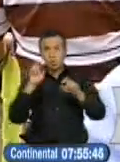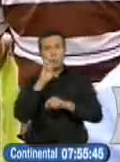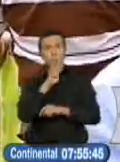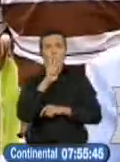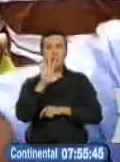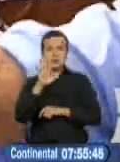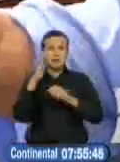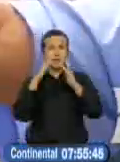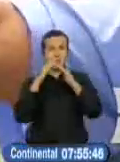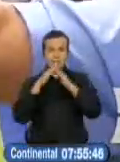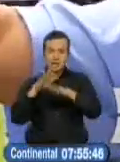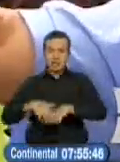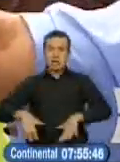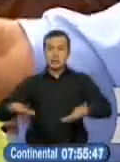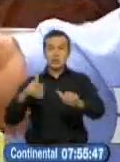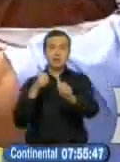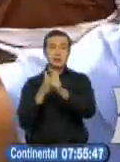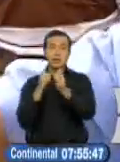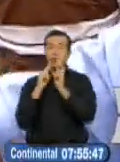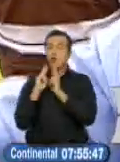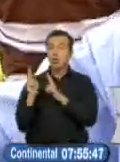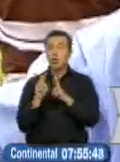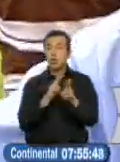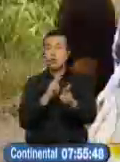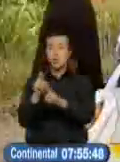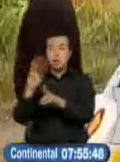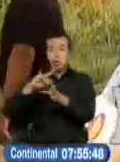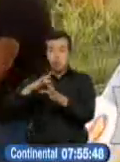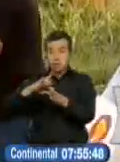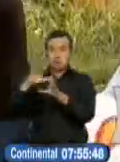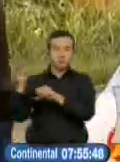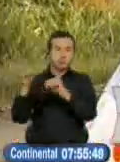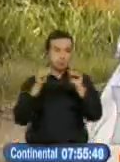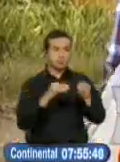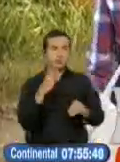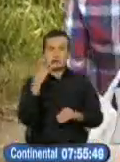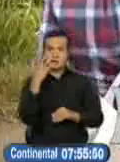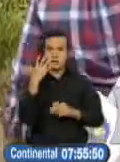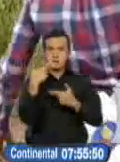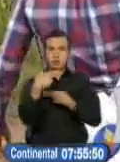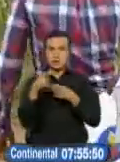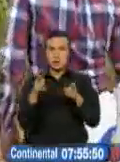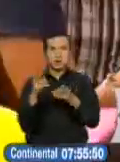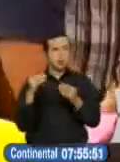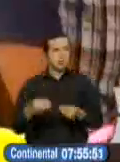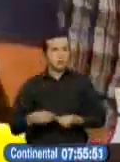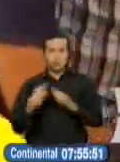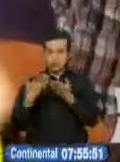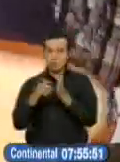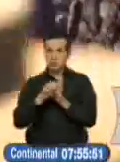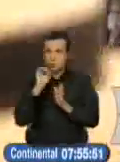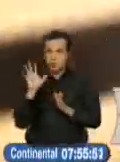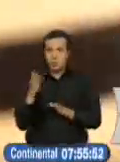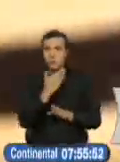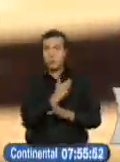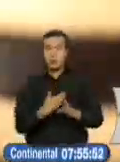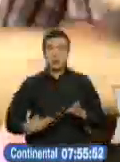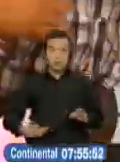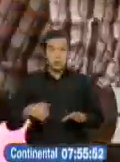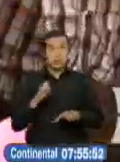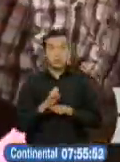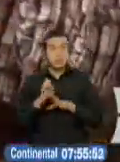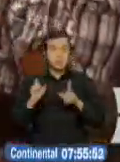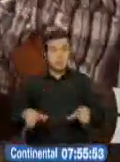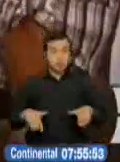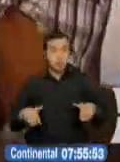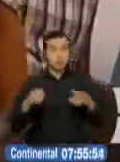45 viviendas que están en las riberas del río, en alto riesgo. 15 hectáreas de terreno tenemos para entregársela. El presidente de la República, Lenín